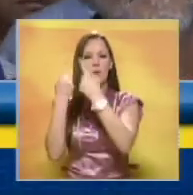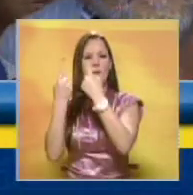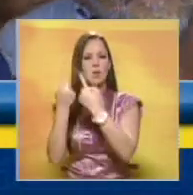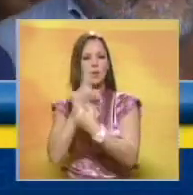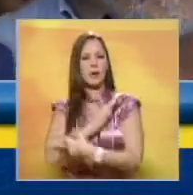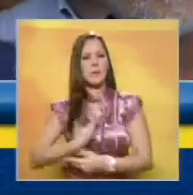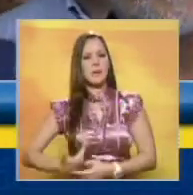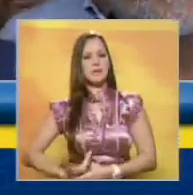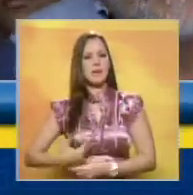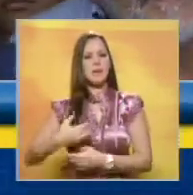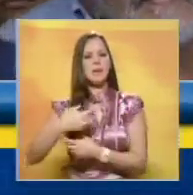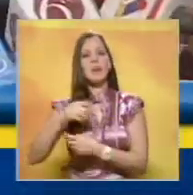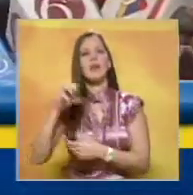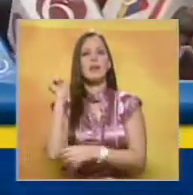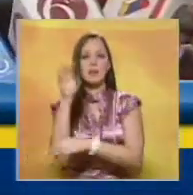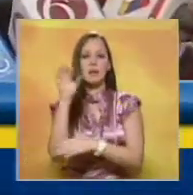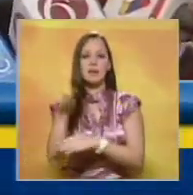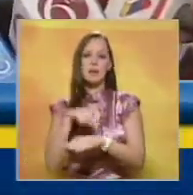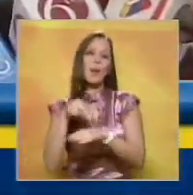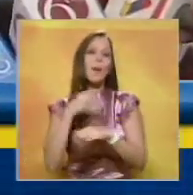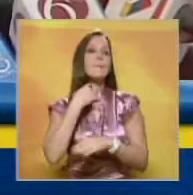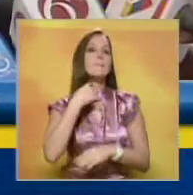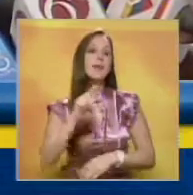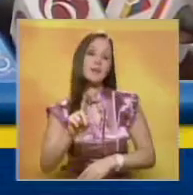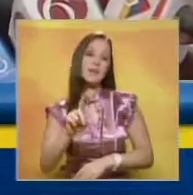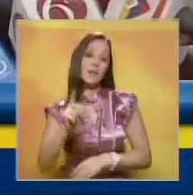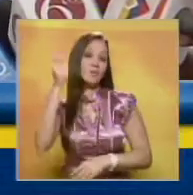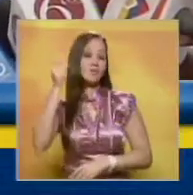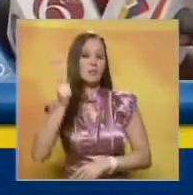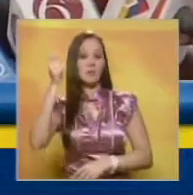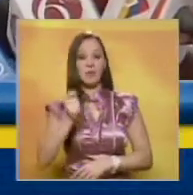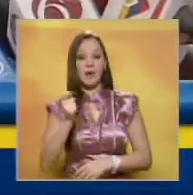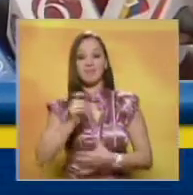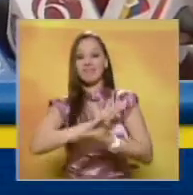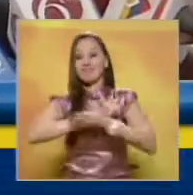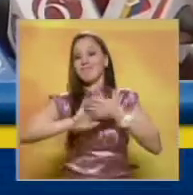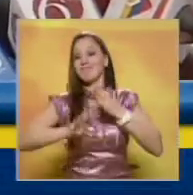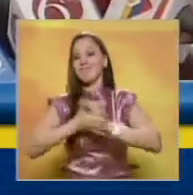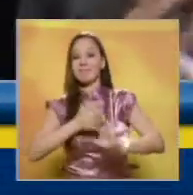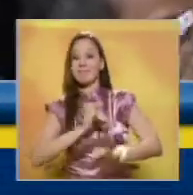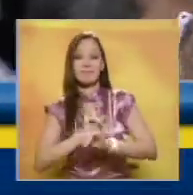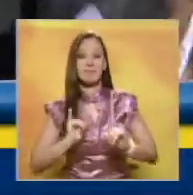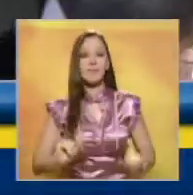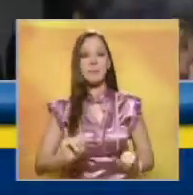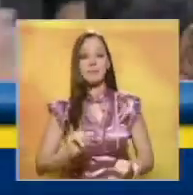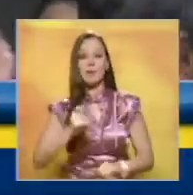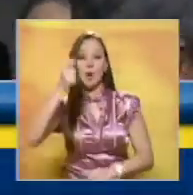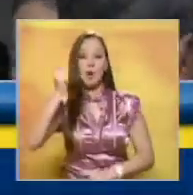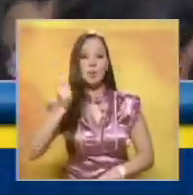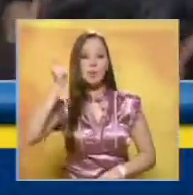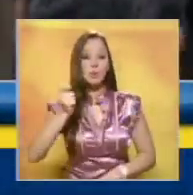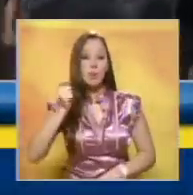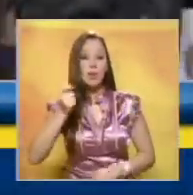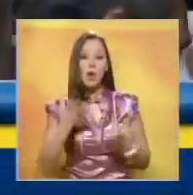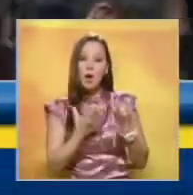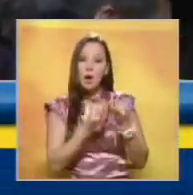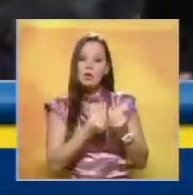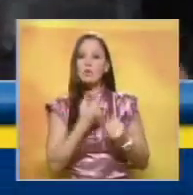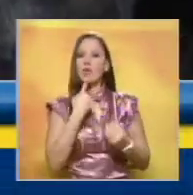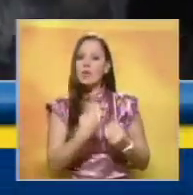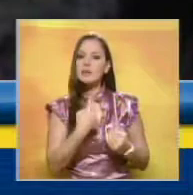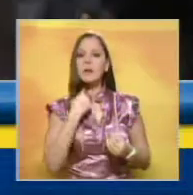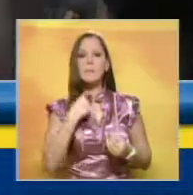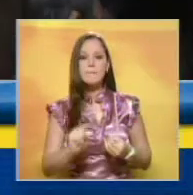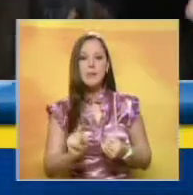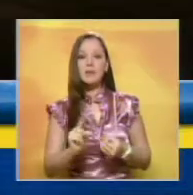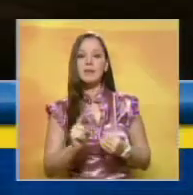Parlamento, pues al señalar la pérdida de la investidura y el cese de las funciones legislativas de la demandante, junto a la consiguiente